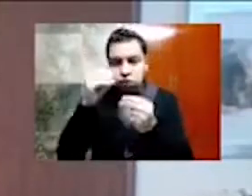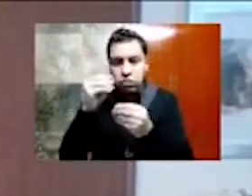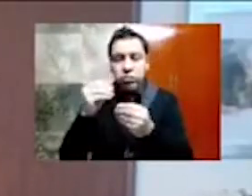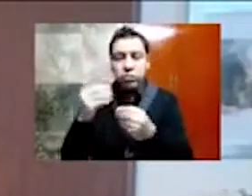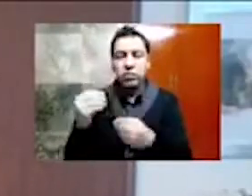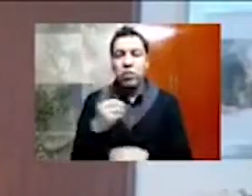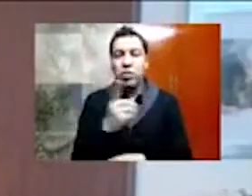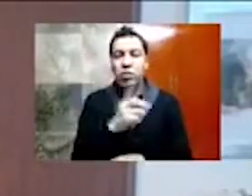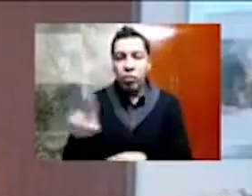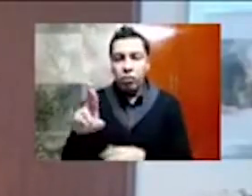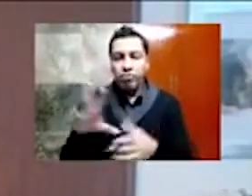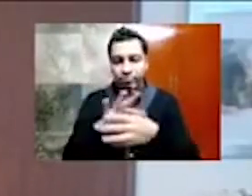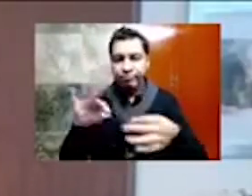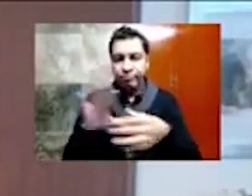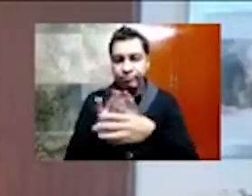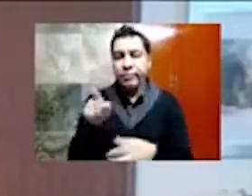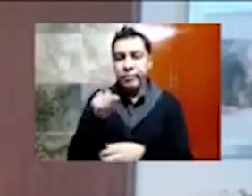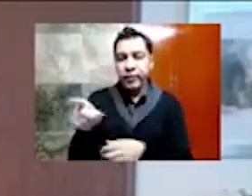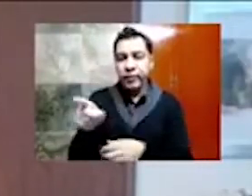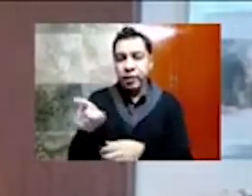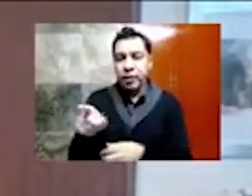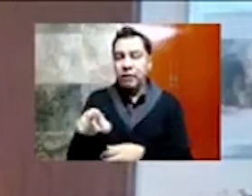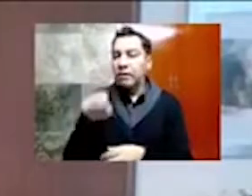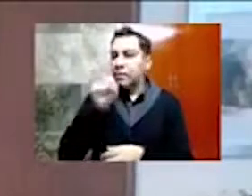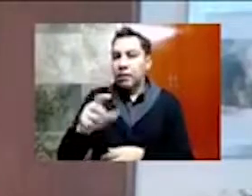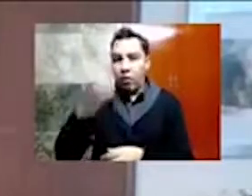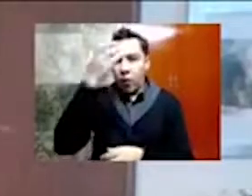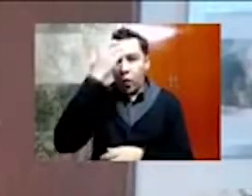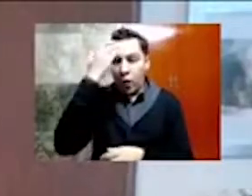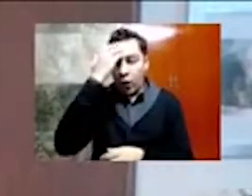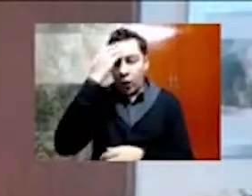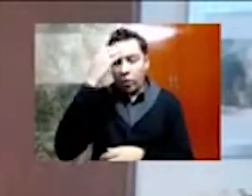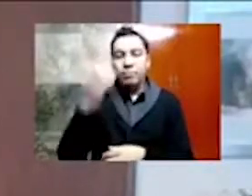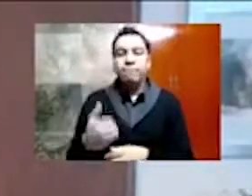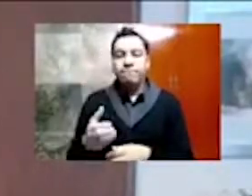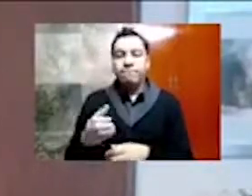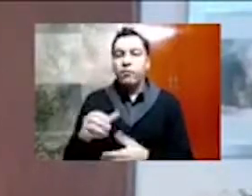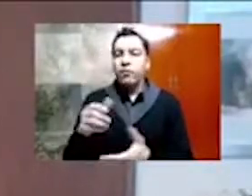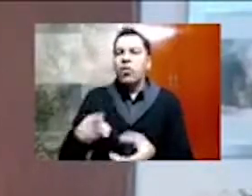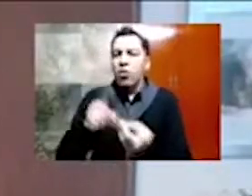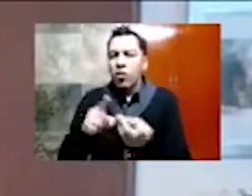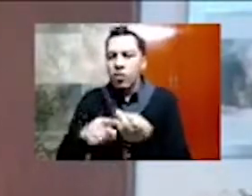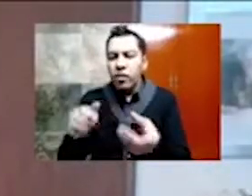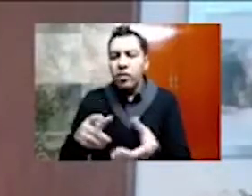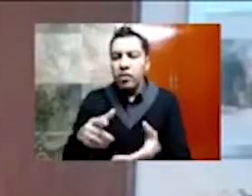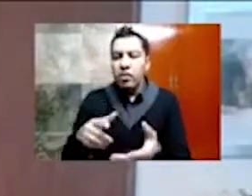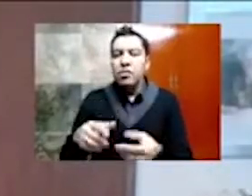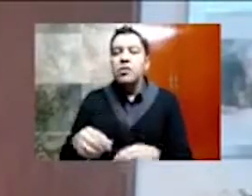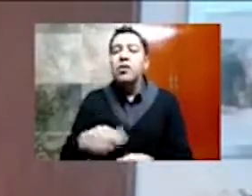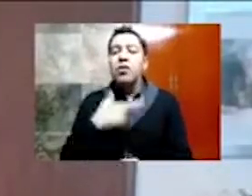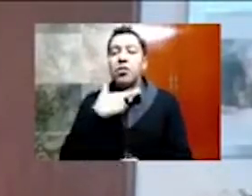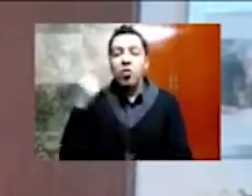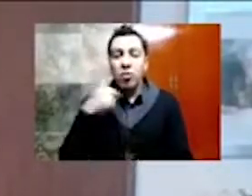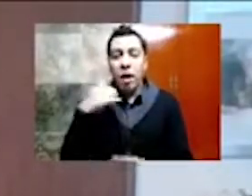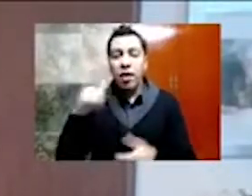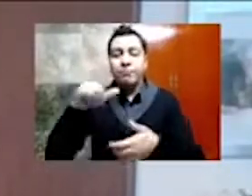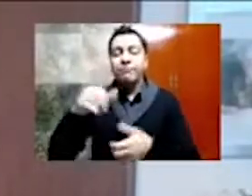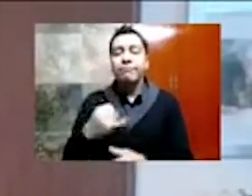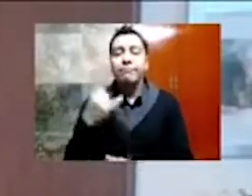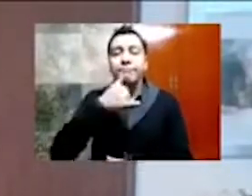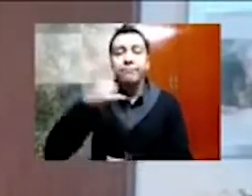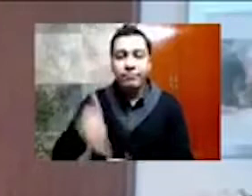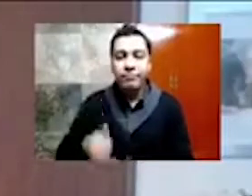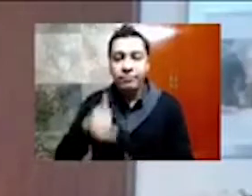Cultural Property, bien conocido por todos nosotros como el ICROM, en la ciudad de Roma, Italia. Tiene una